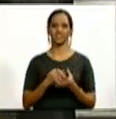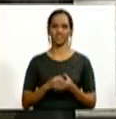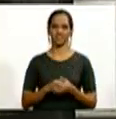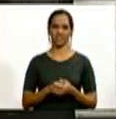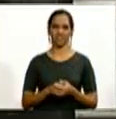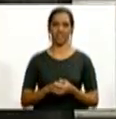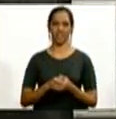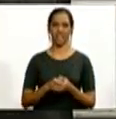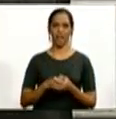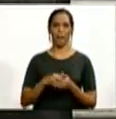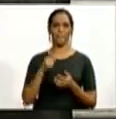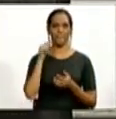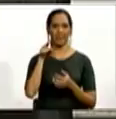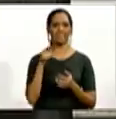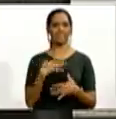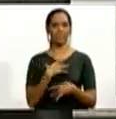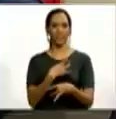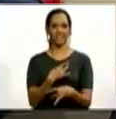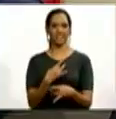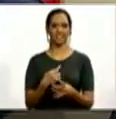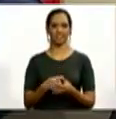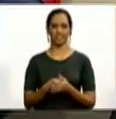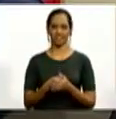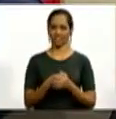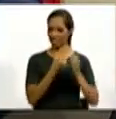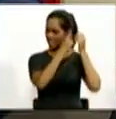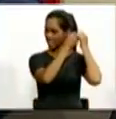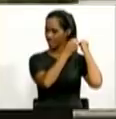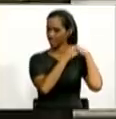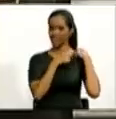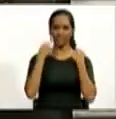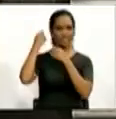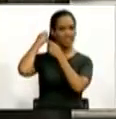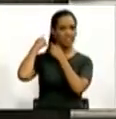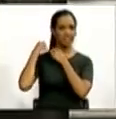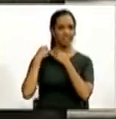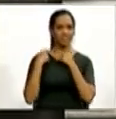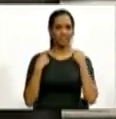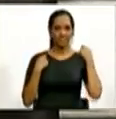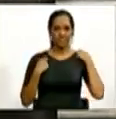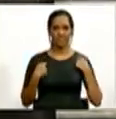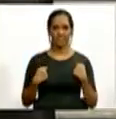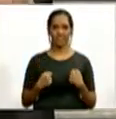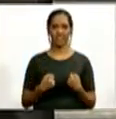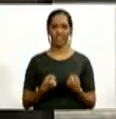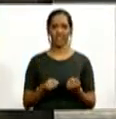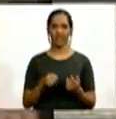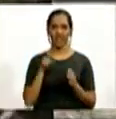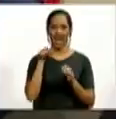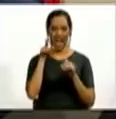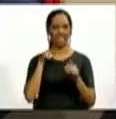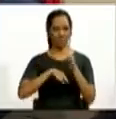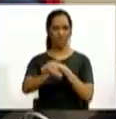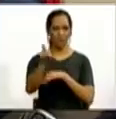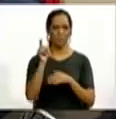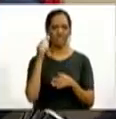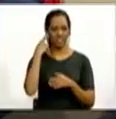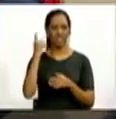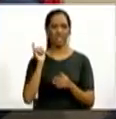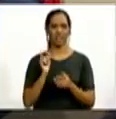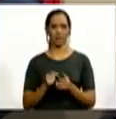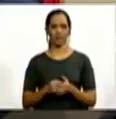Mira, esa se puso las intenciones. Tú ganas el dólar, chicos. Hay un capítulo donde los tipos pegan los breques, también no pegan los breques.